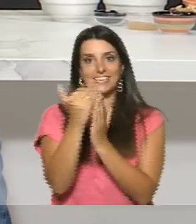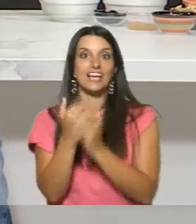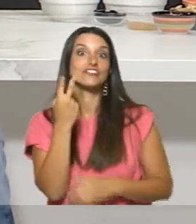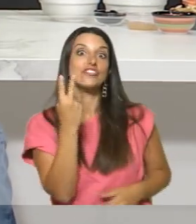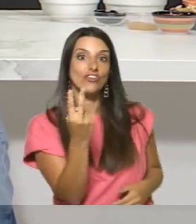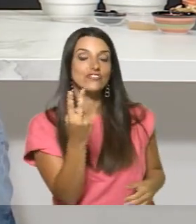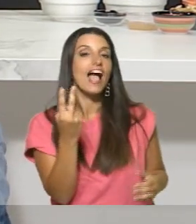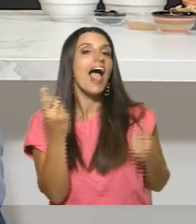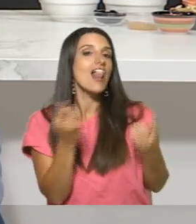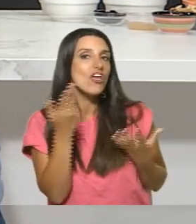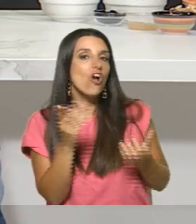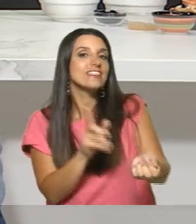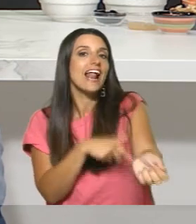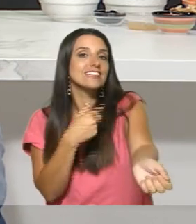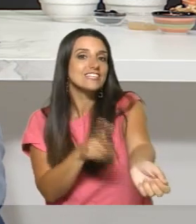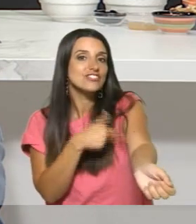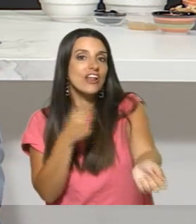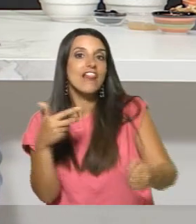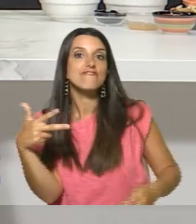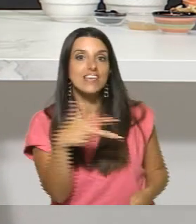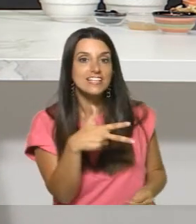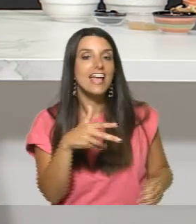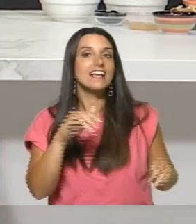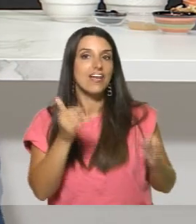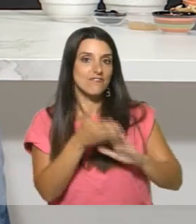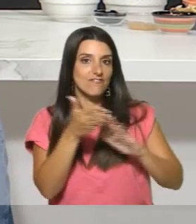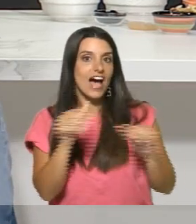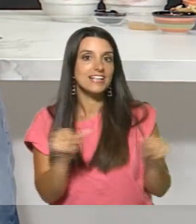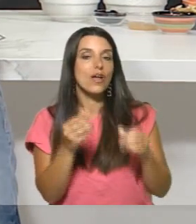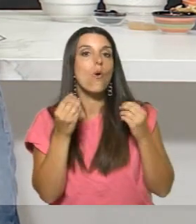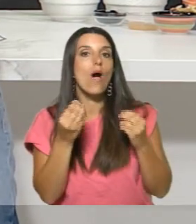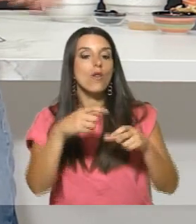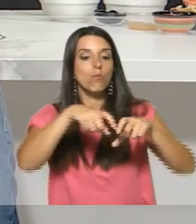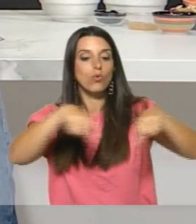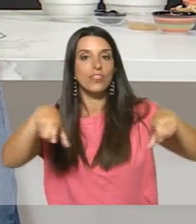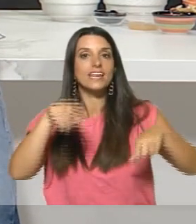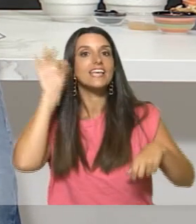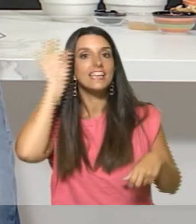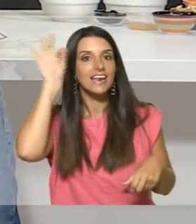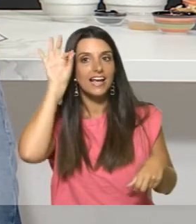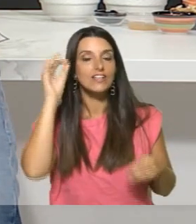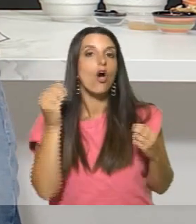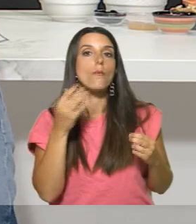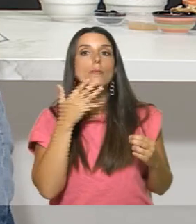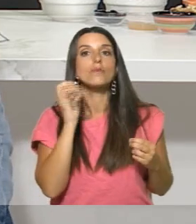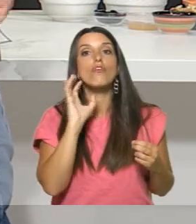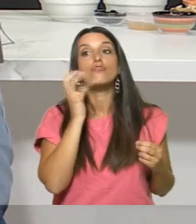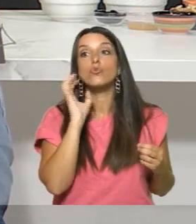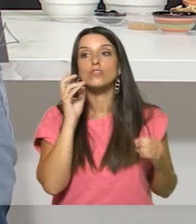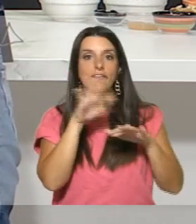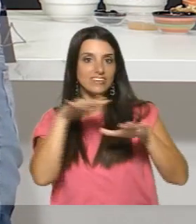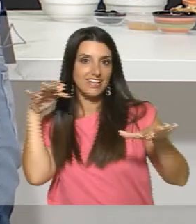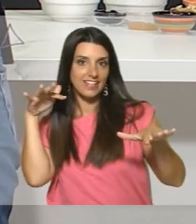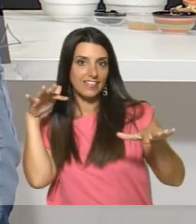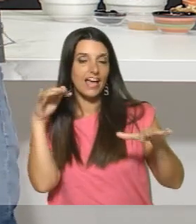Bien. Hay algo que es como tradicional en estas fechas, que lo vamos a hacer, por supuesto, que es el budín inglés. Budín inglés con fruta brillantada. ¿Qué tema es ese?